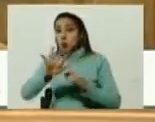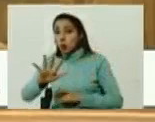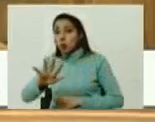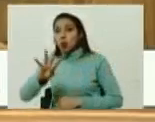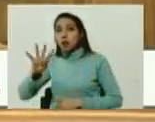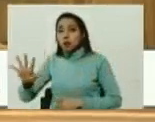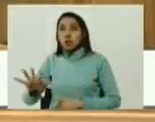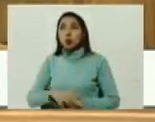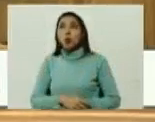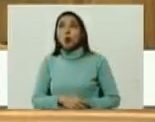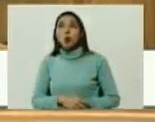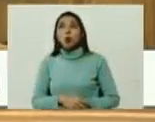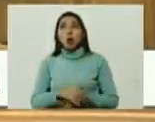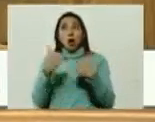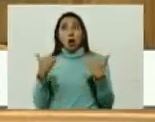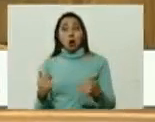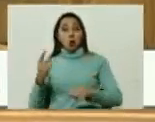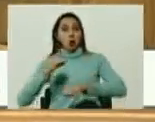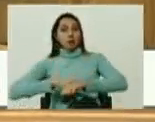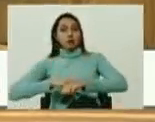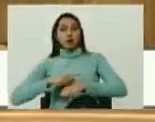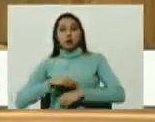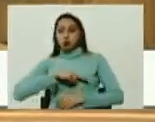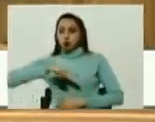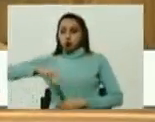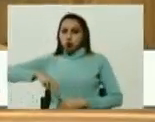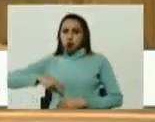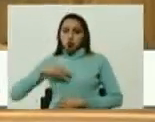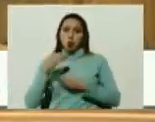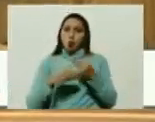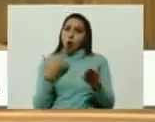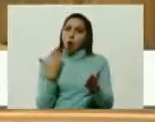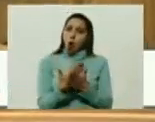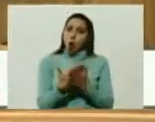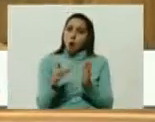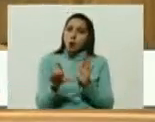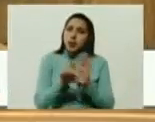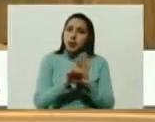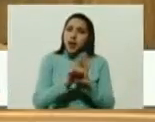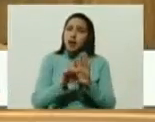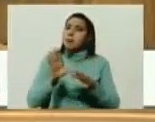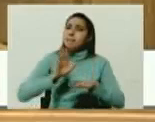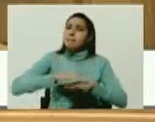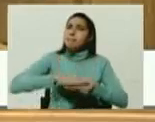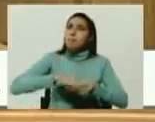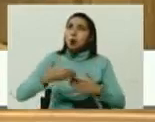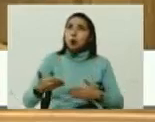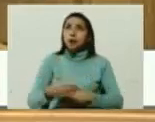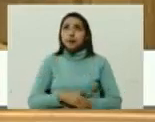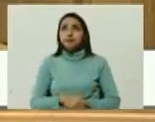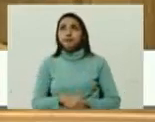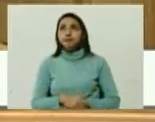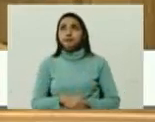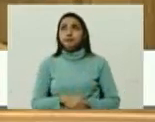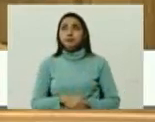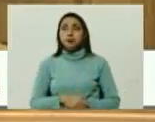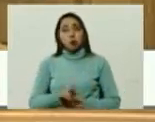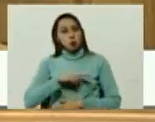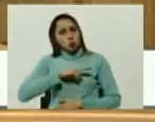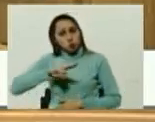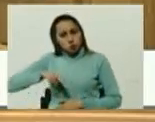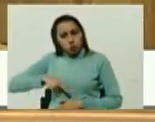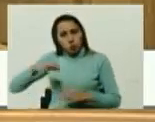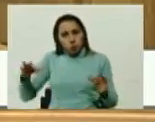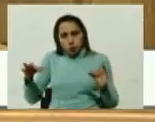sentido en este momento nosotros queremos traer esta propuesta de ley por que complementaría vamos con ella